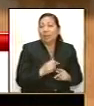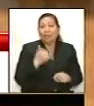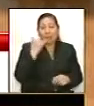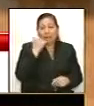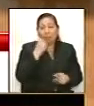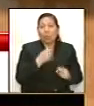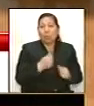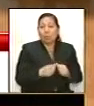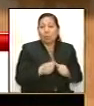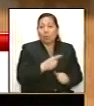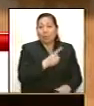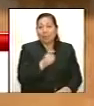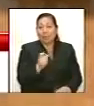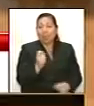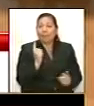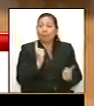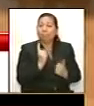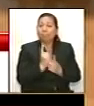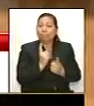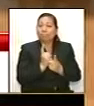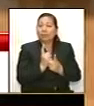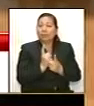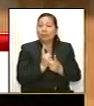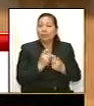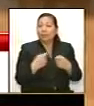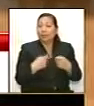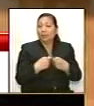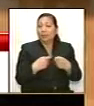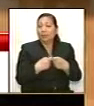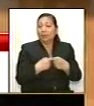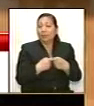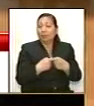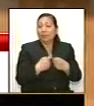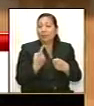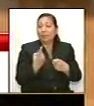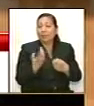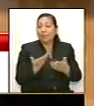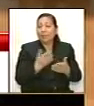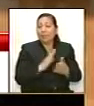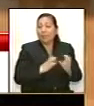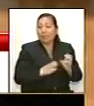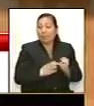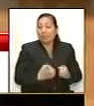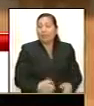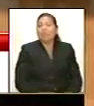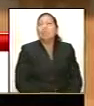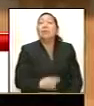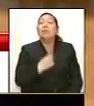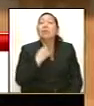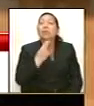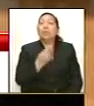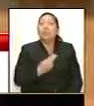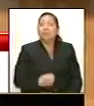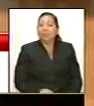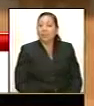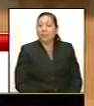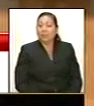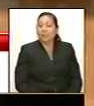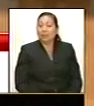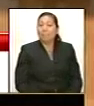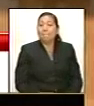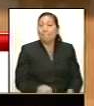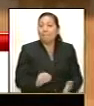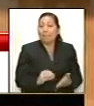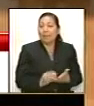súper valioso, pero la cercanía que hay en las redes sociales, que son automáticas, que son al instante, que te está diciendo una voz humana en una institución, es